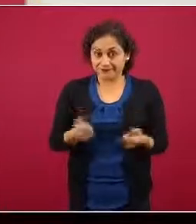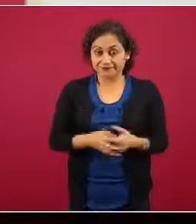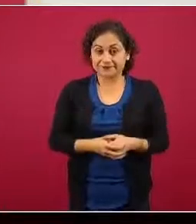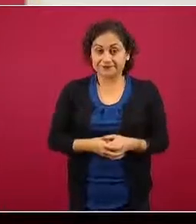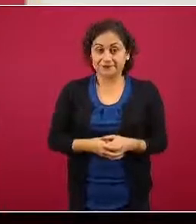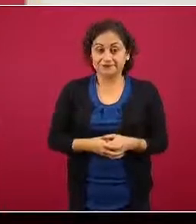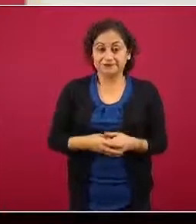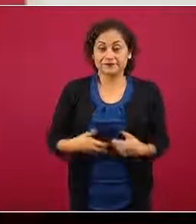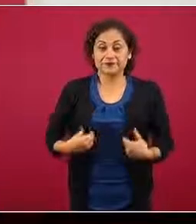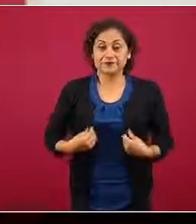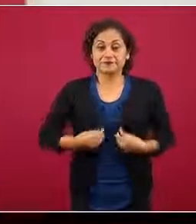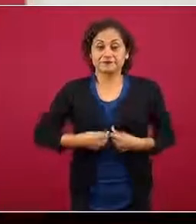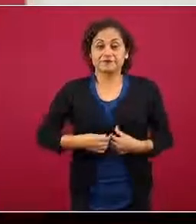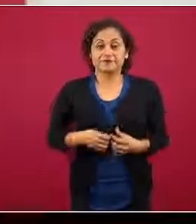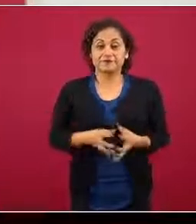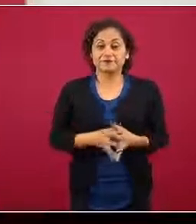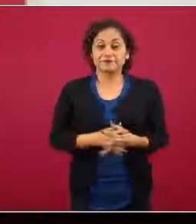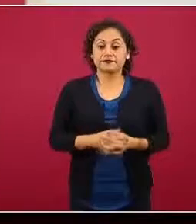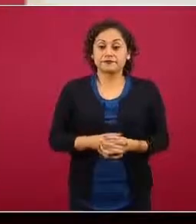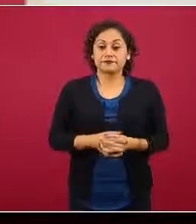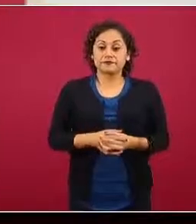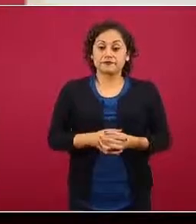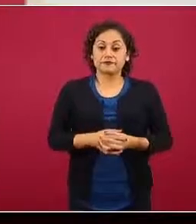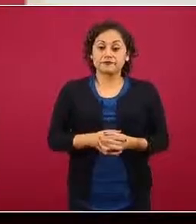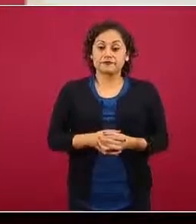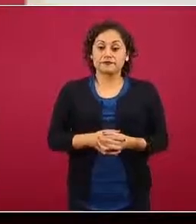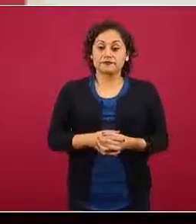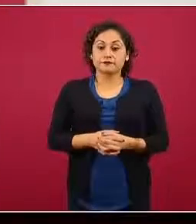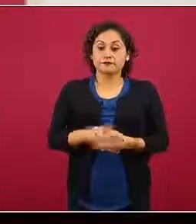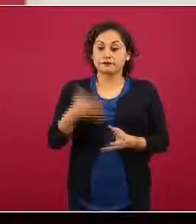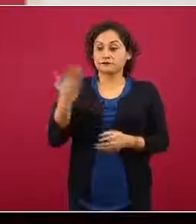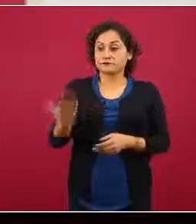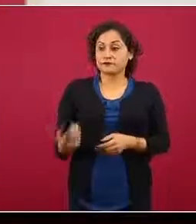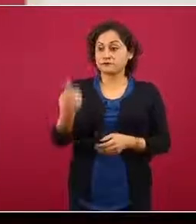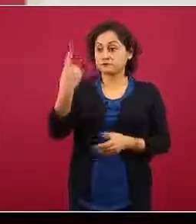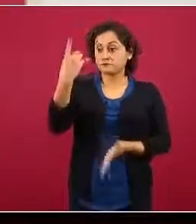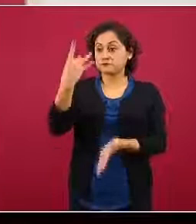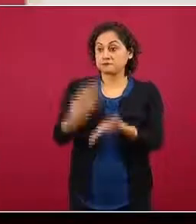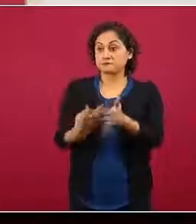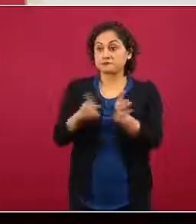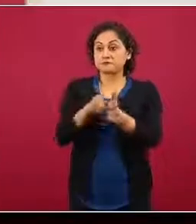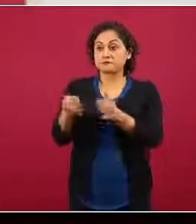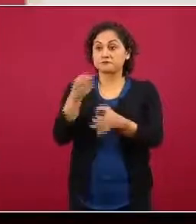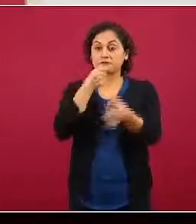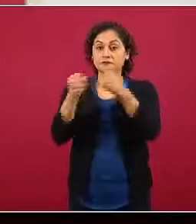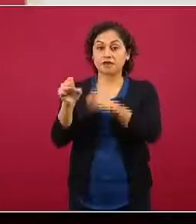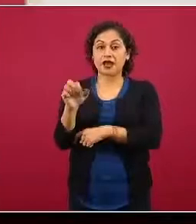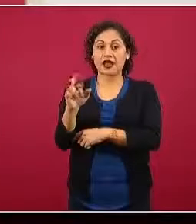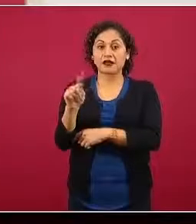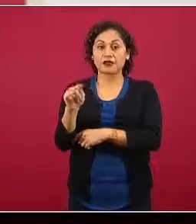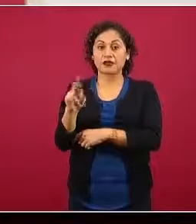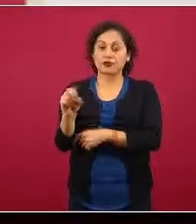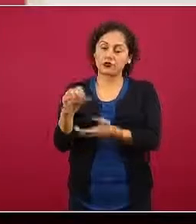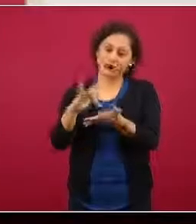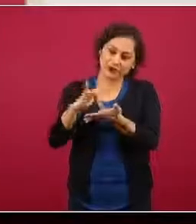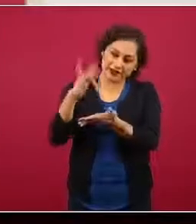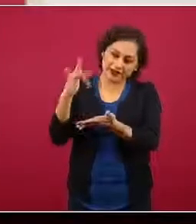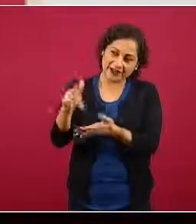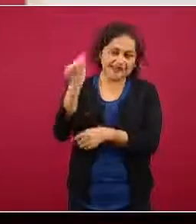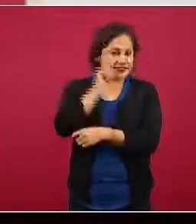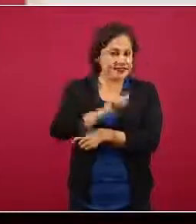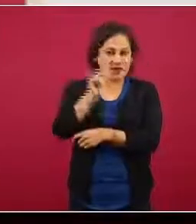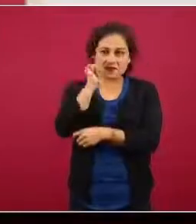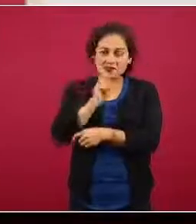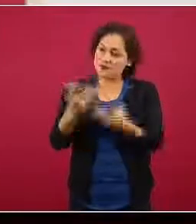Muy bien, pues solo está aquí nuestro colega Arturo. Muchas gracias por siempre